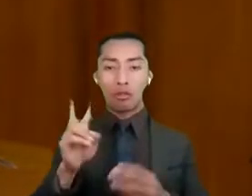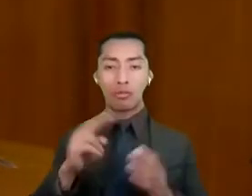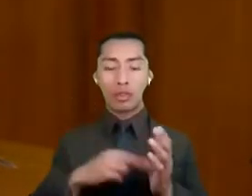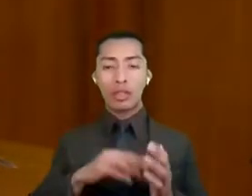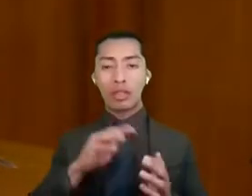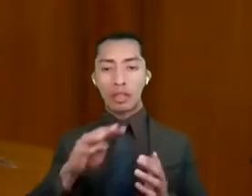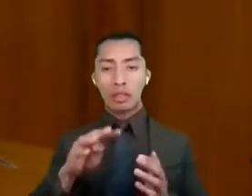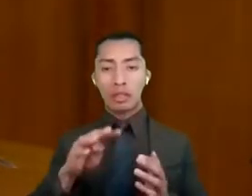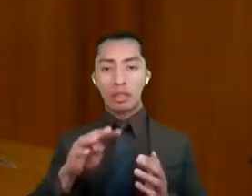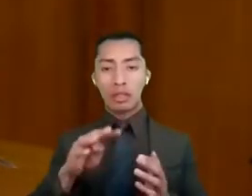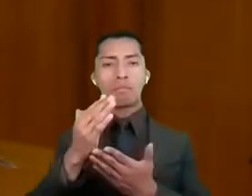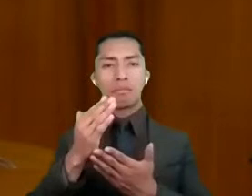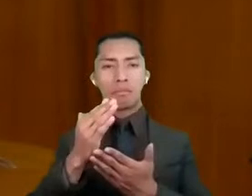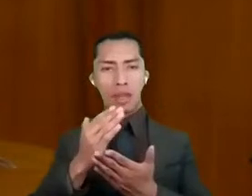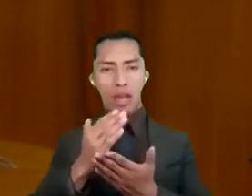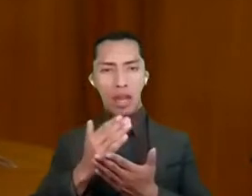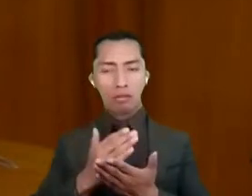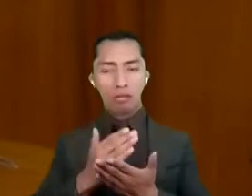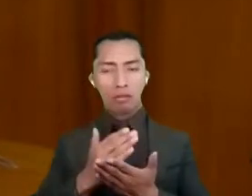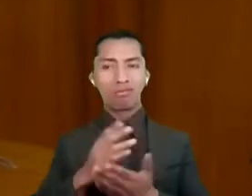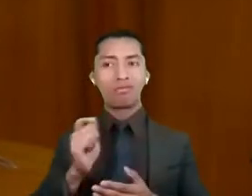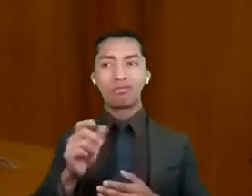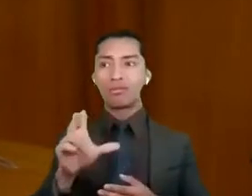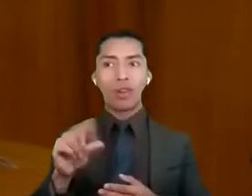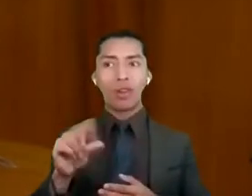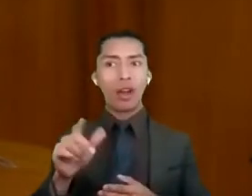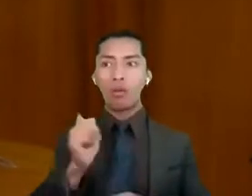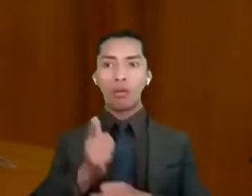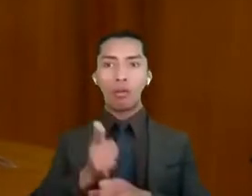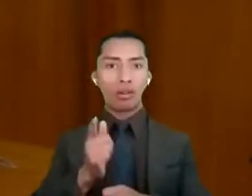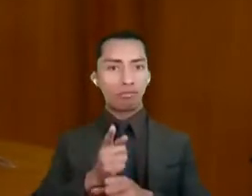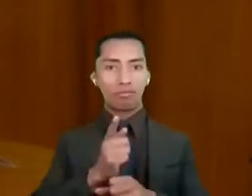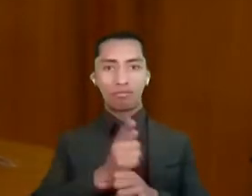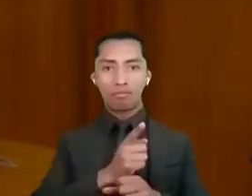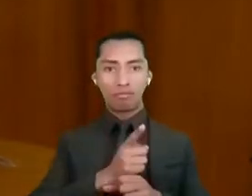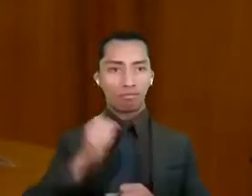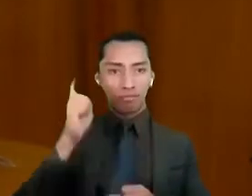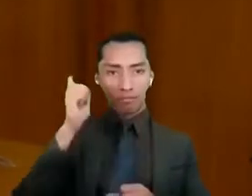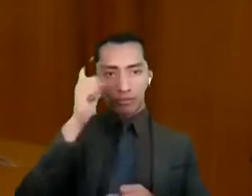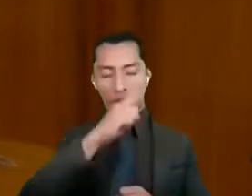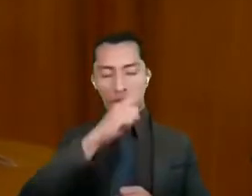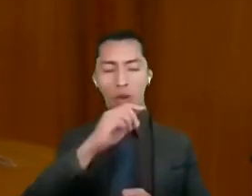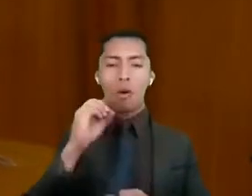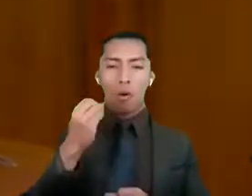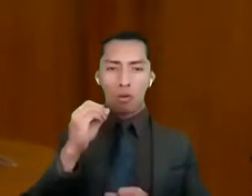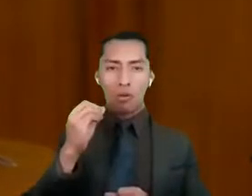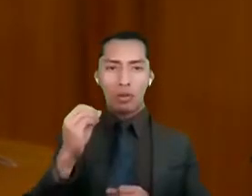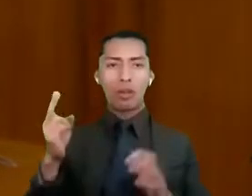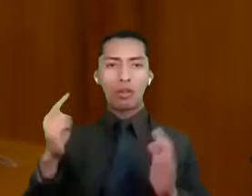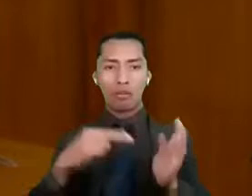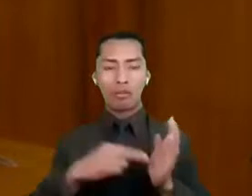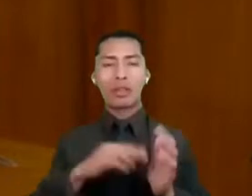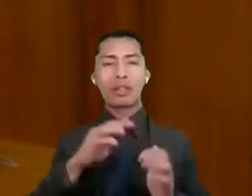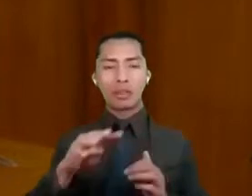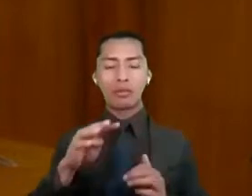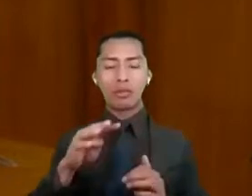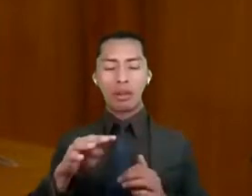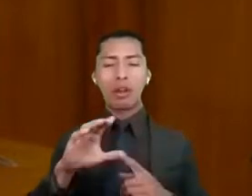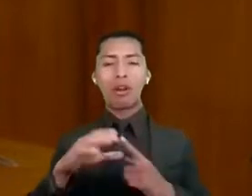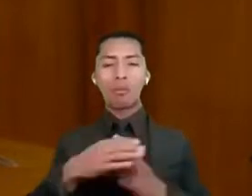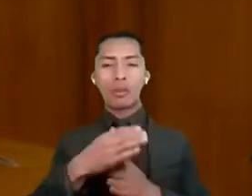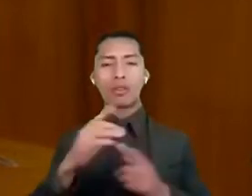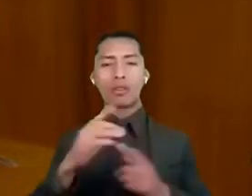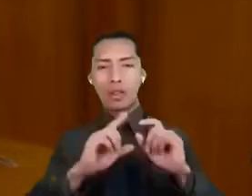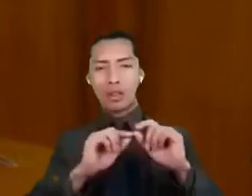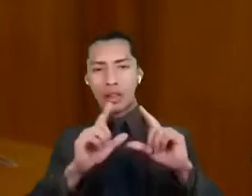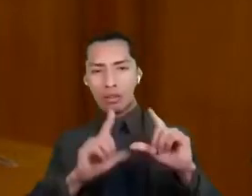de localizaciones. A pesar que desde octubre del 2019 la Comisión Nacional para Prevenir y